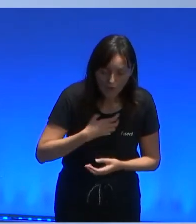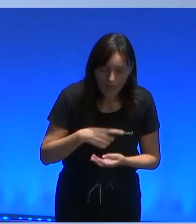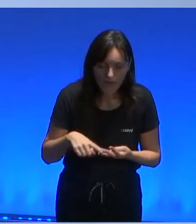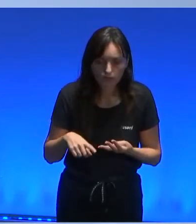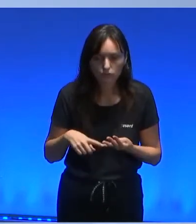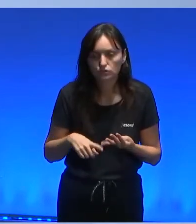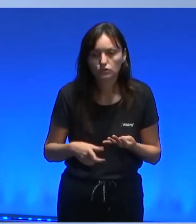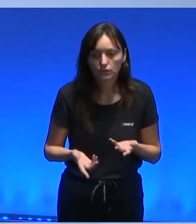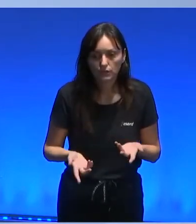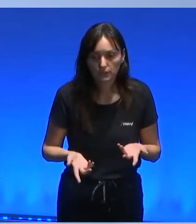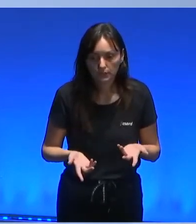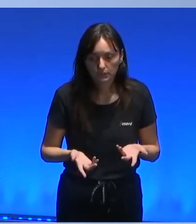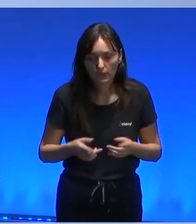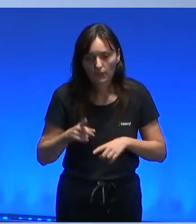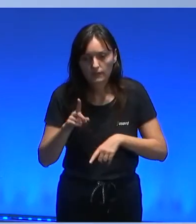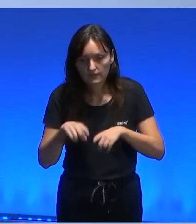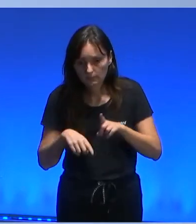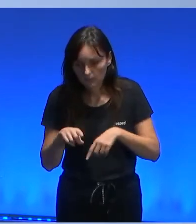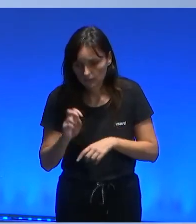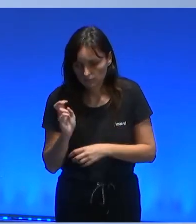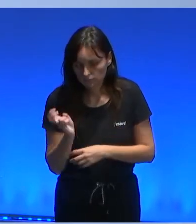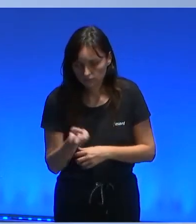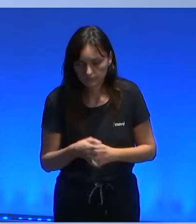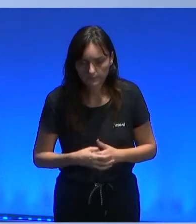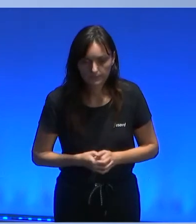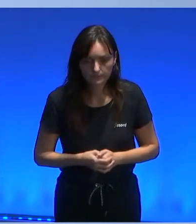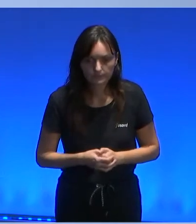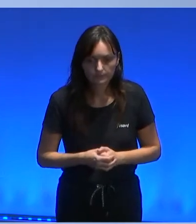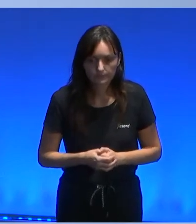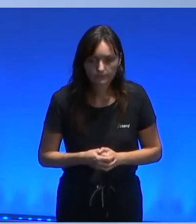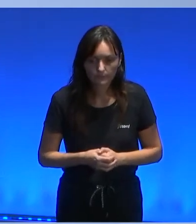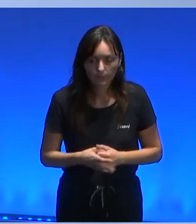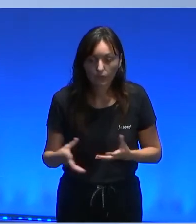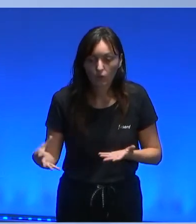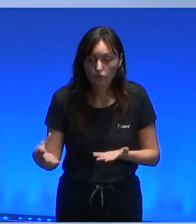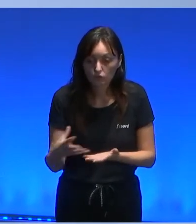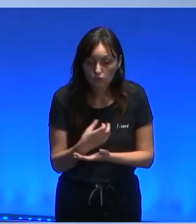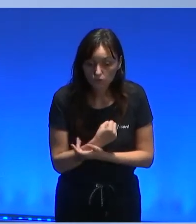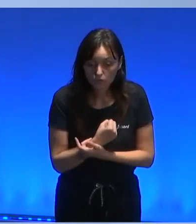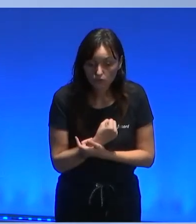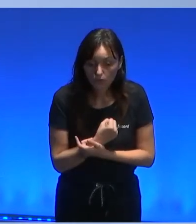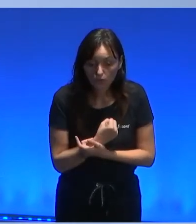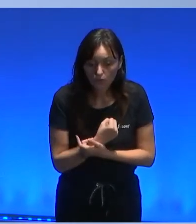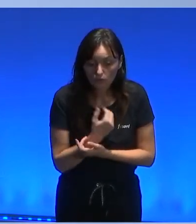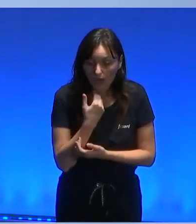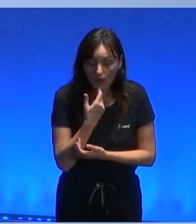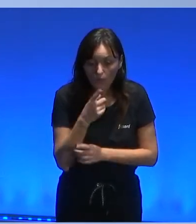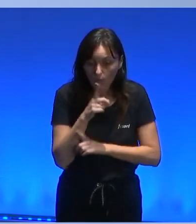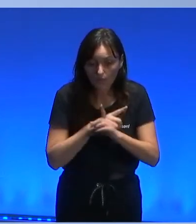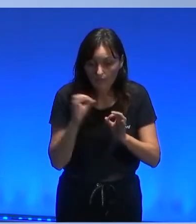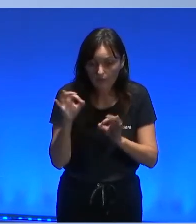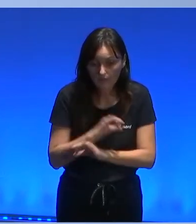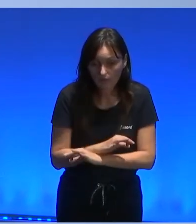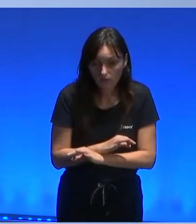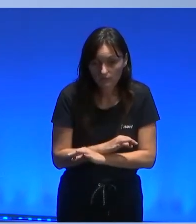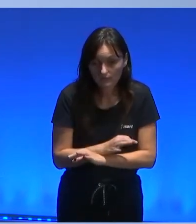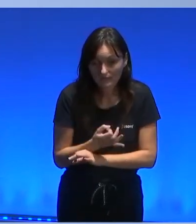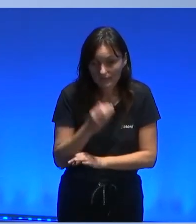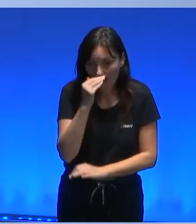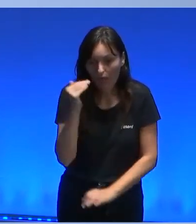funcionarios, dependientes. Bueno, pero todos tienen un pequeño defecto, son